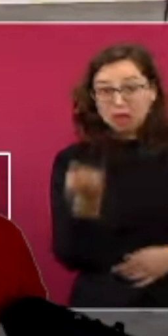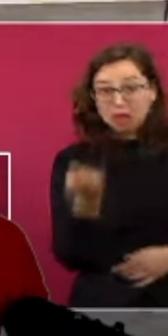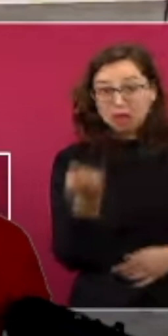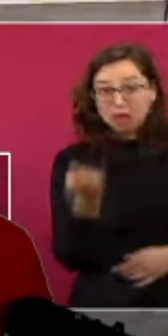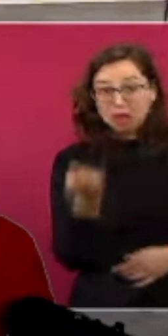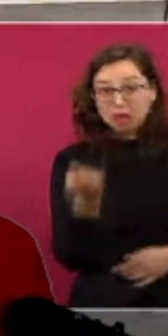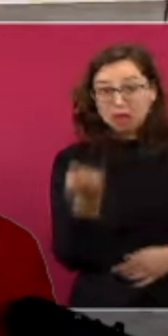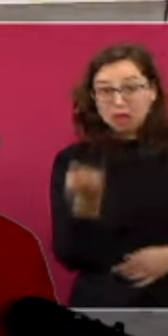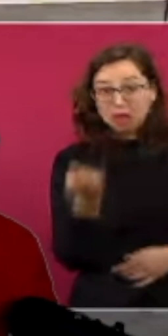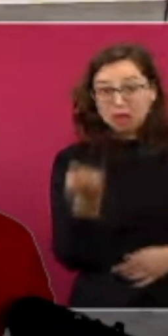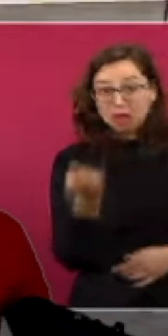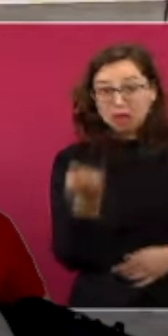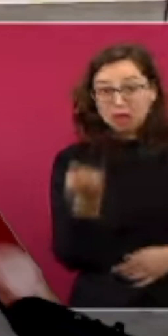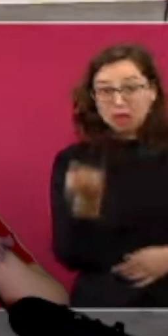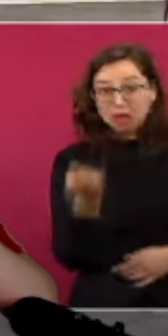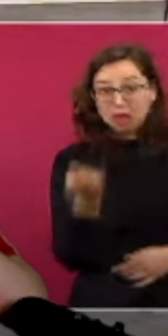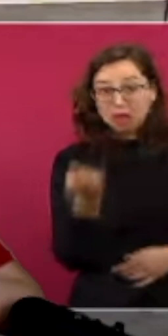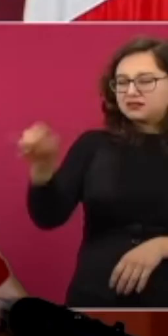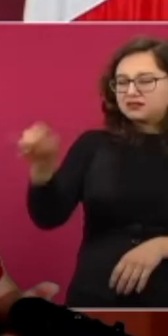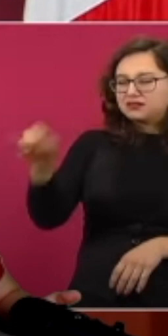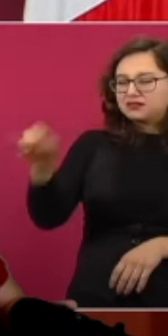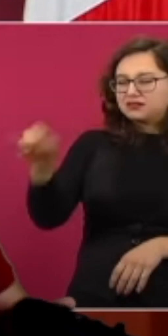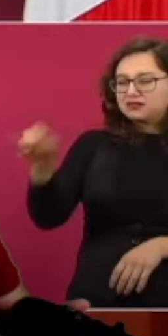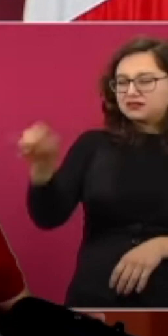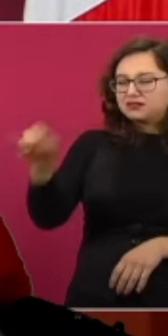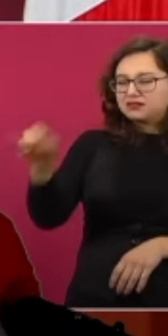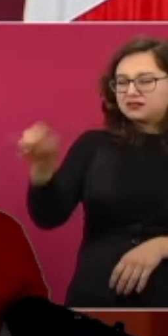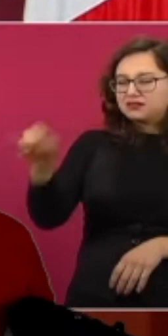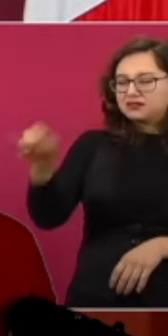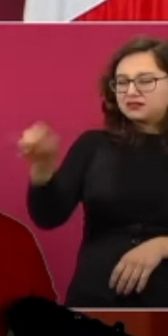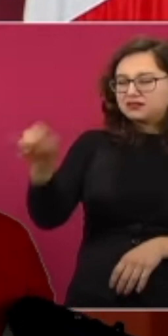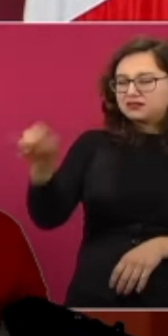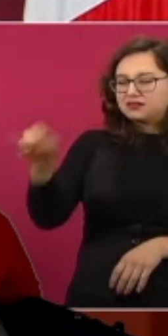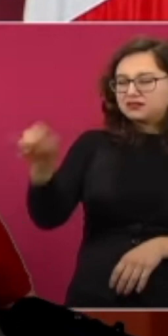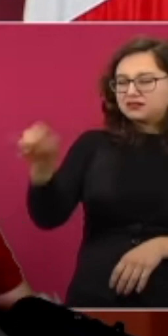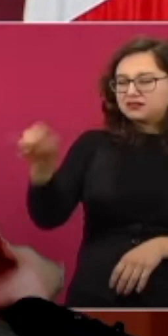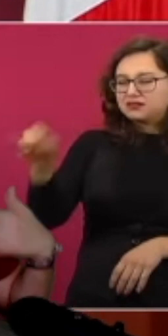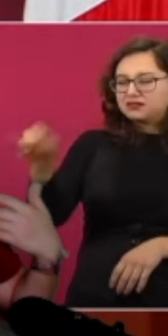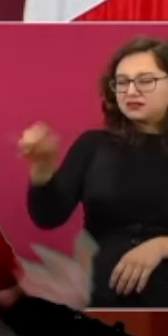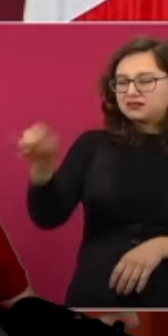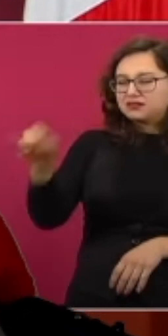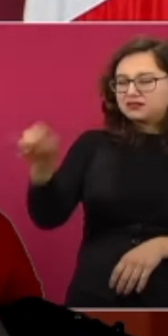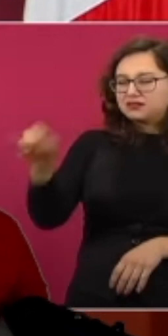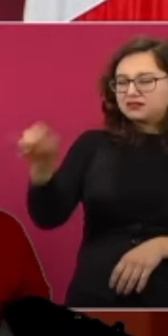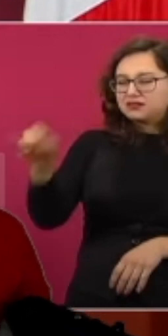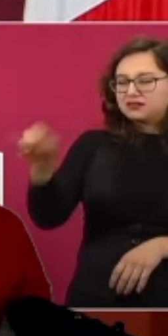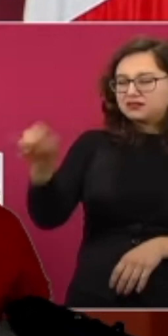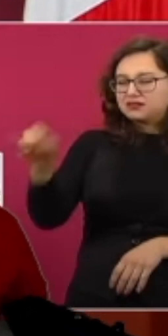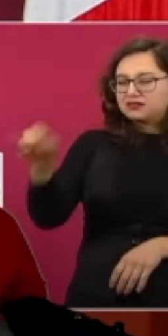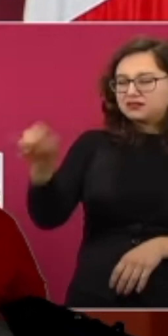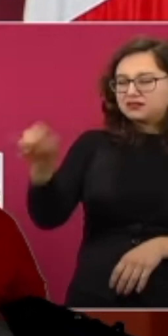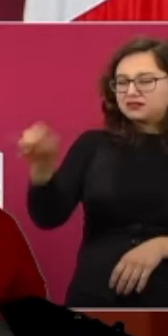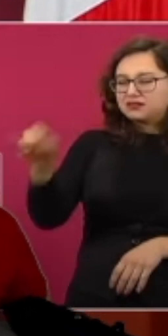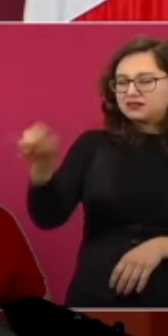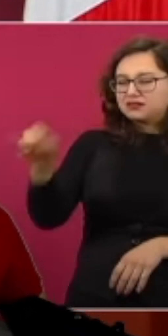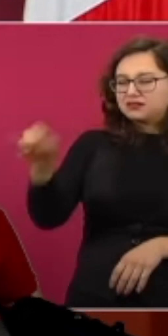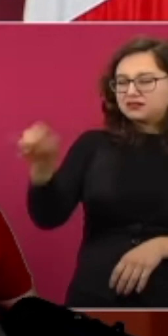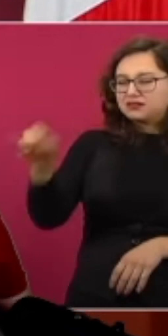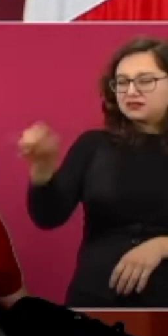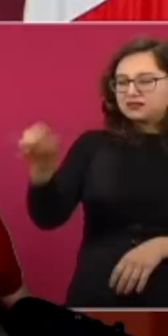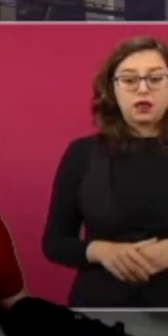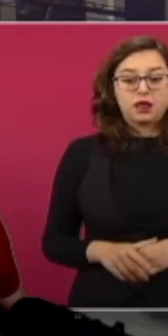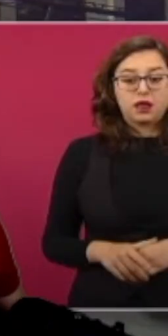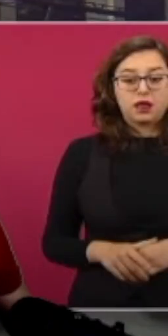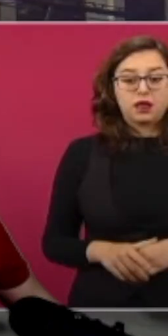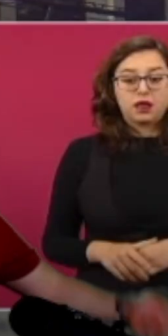es que por fin está desenmascarando a Lencho Córdoba, a todos ellos, y es que pues el